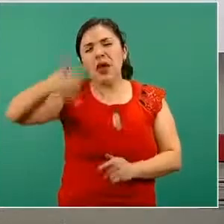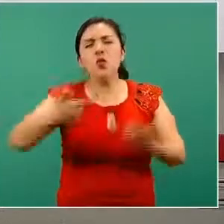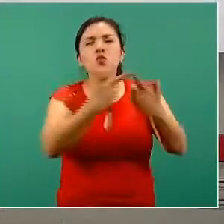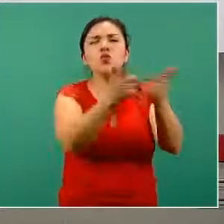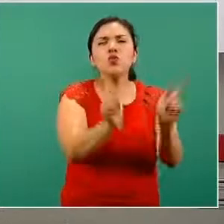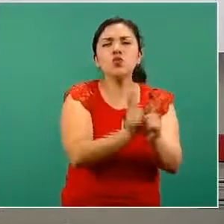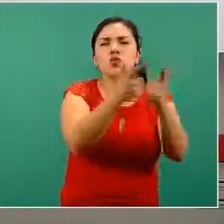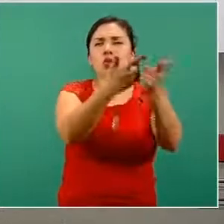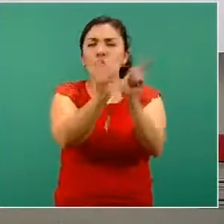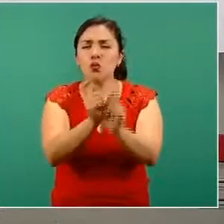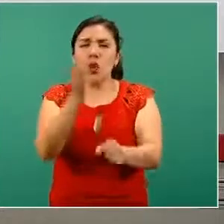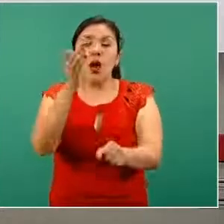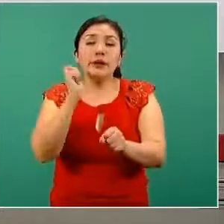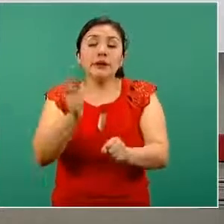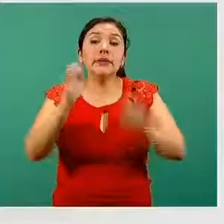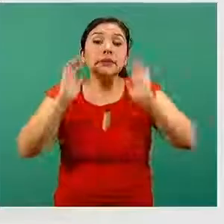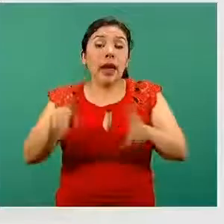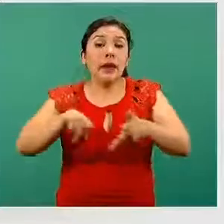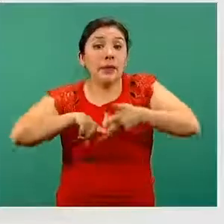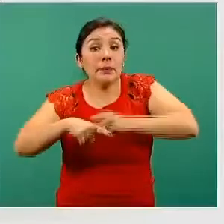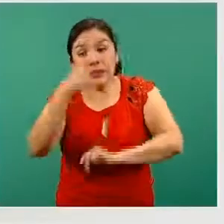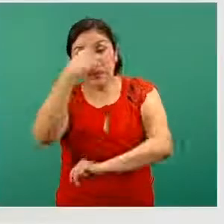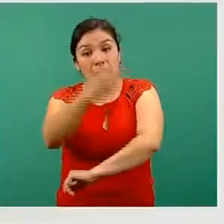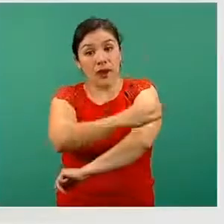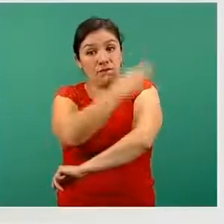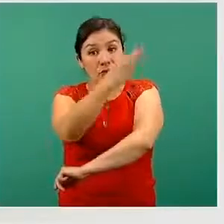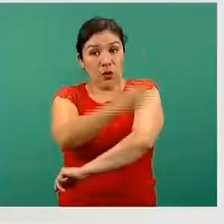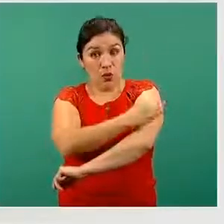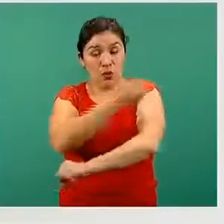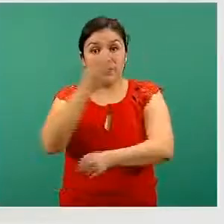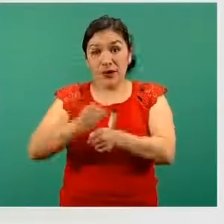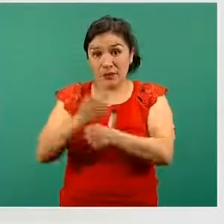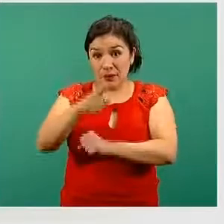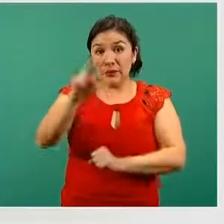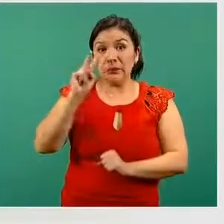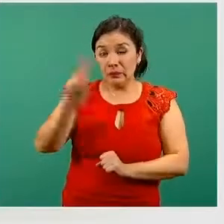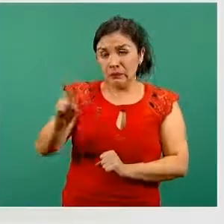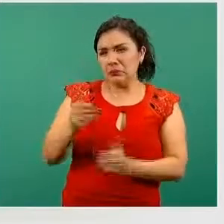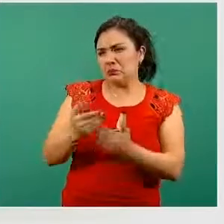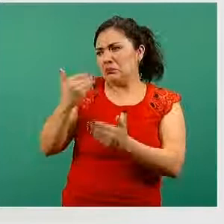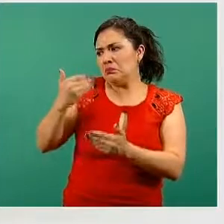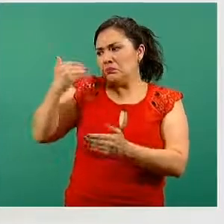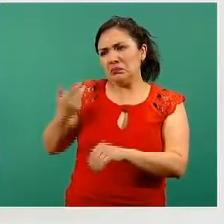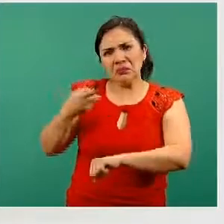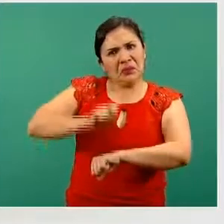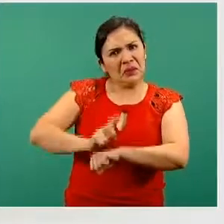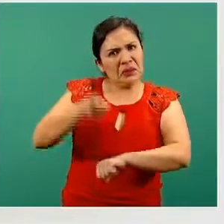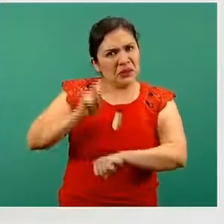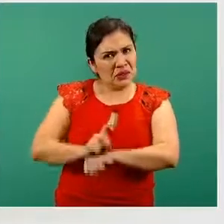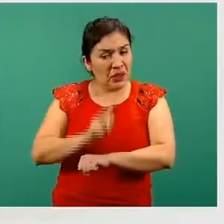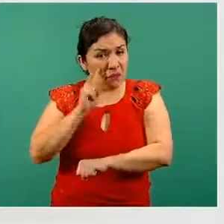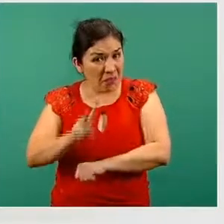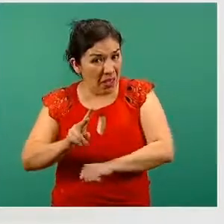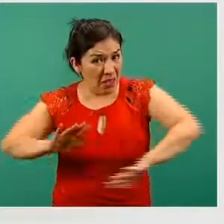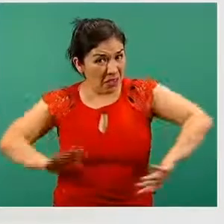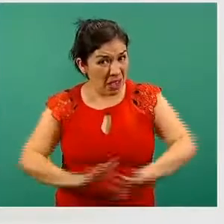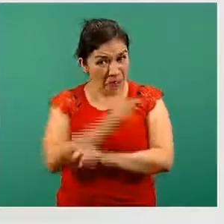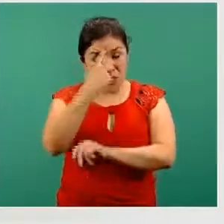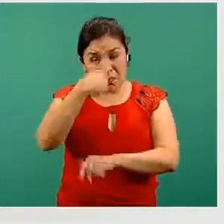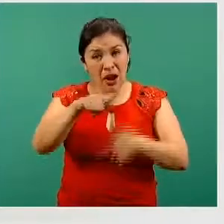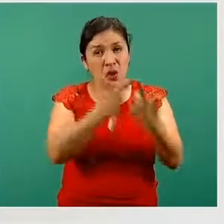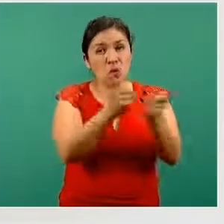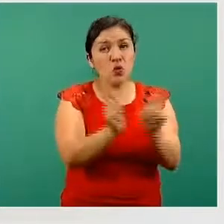grupos que hasta el momento iniciaron la vacunación. Ya en los últimos días no hemos tenido mucho movimiento en el grupo